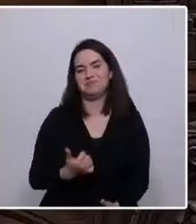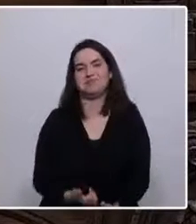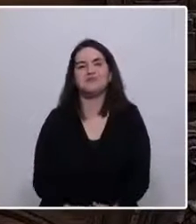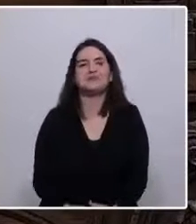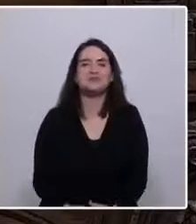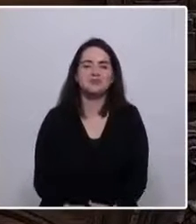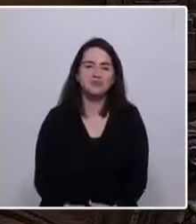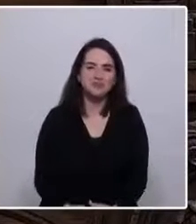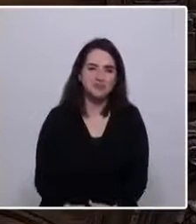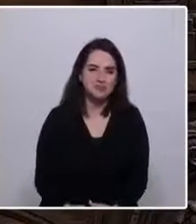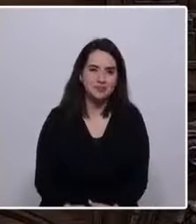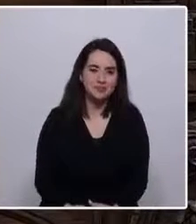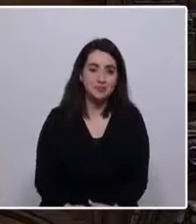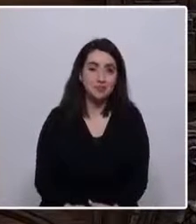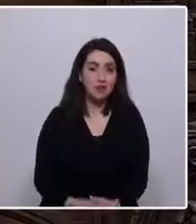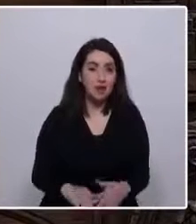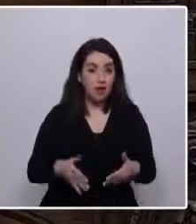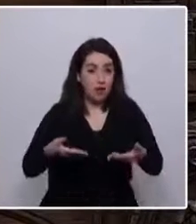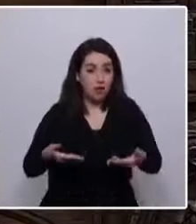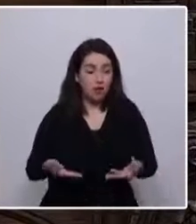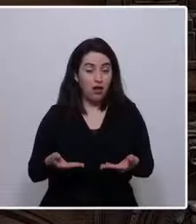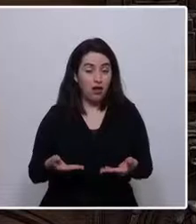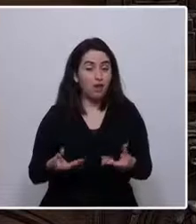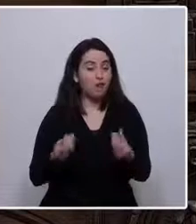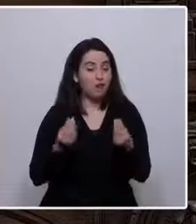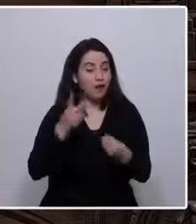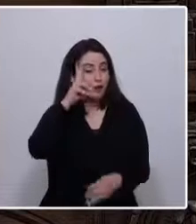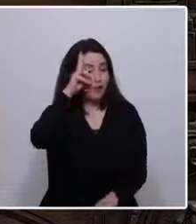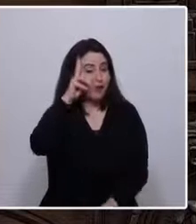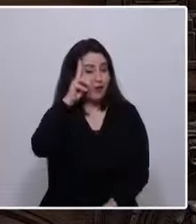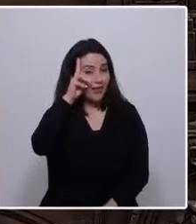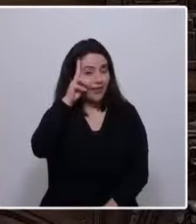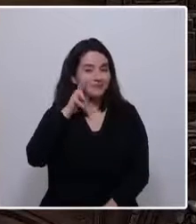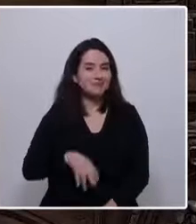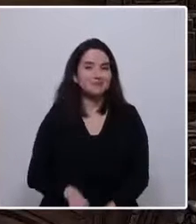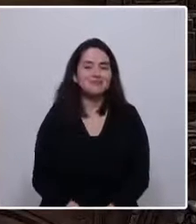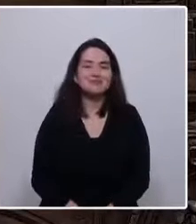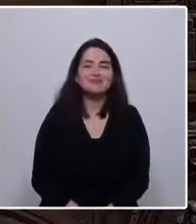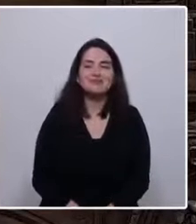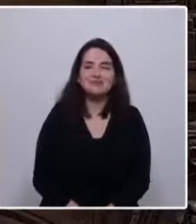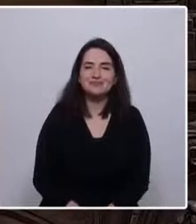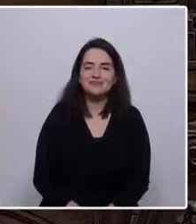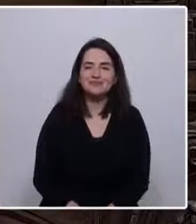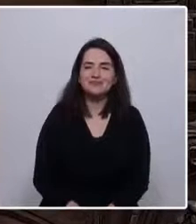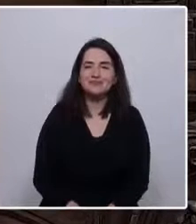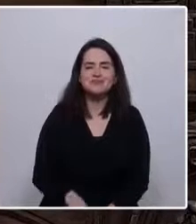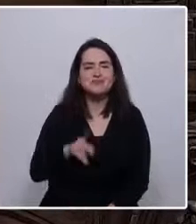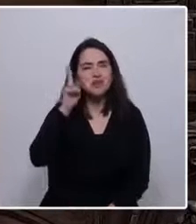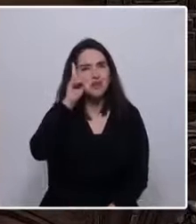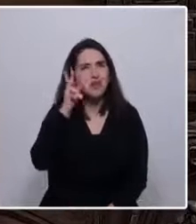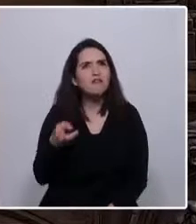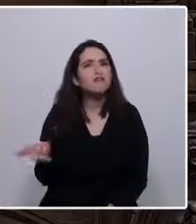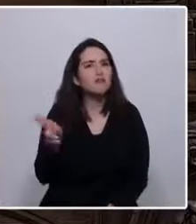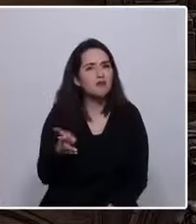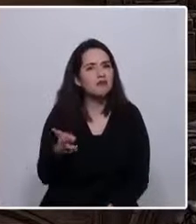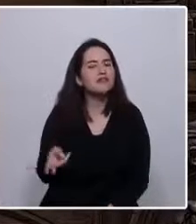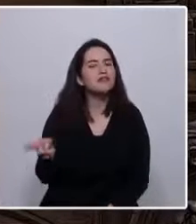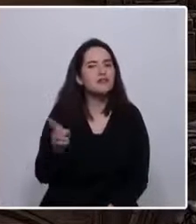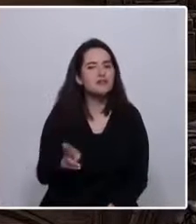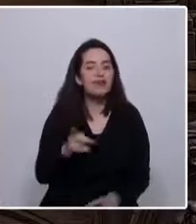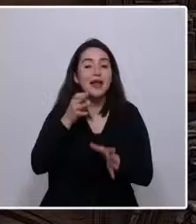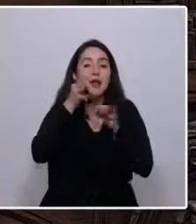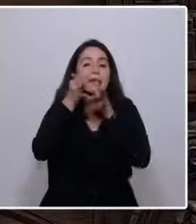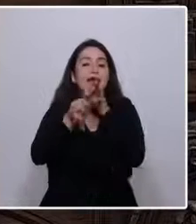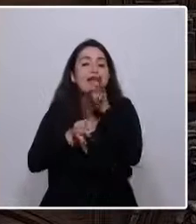pero llegados a este punto es bueno recordar y hacerlo de tanto en tanto las palabras expresadas